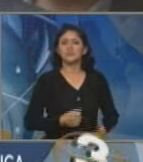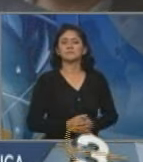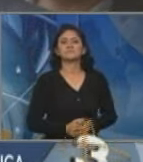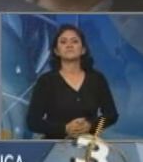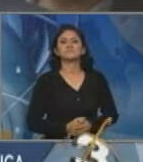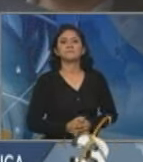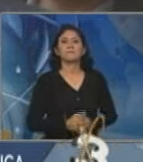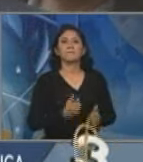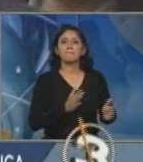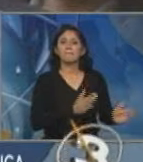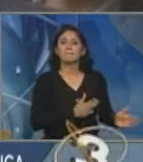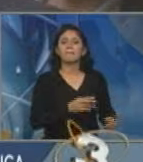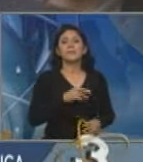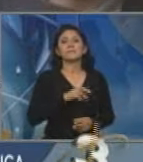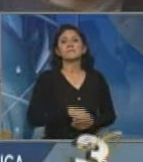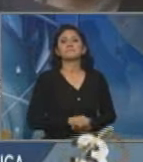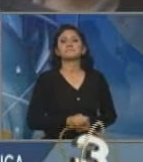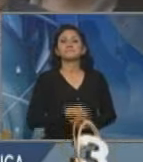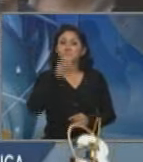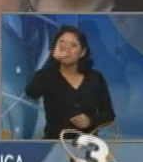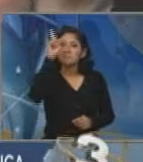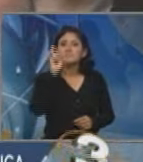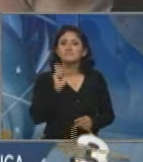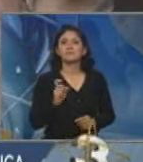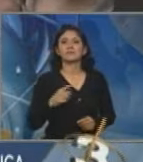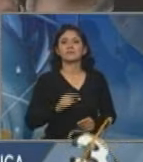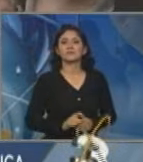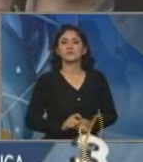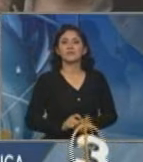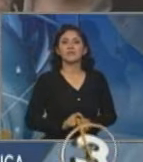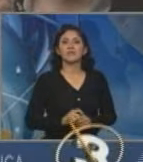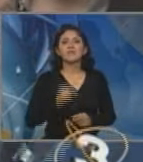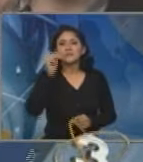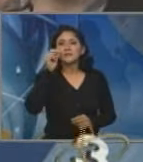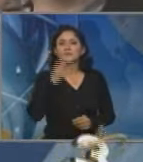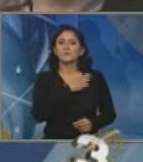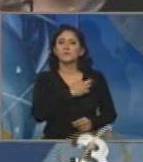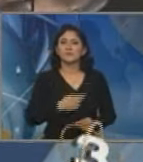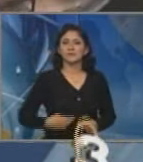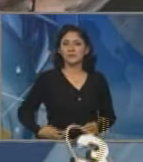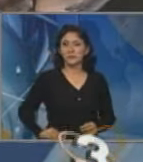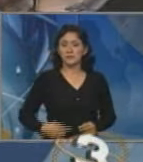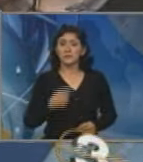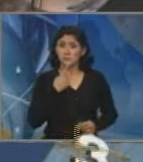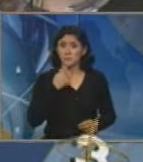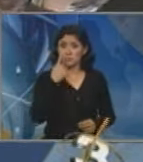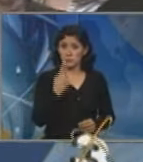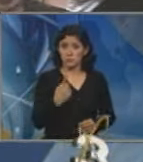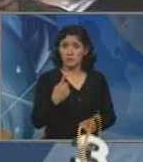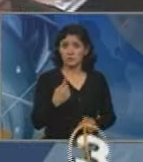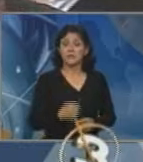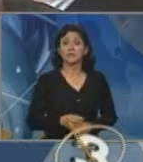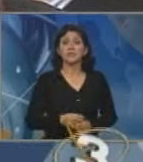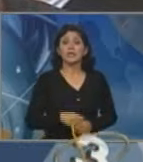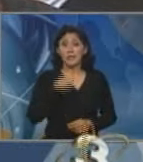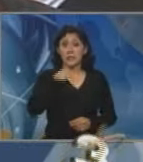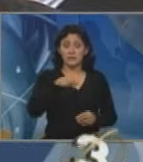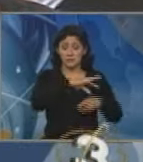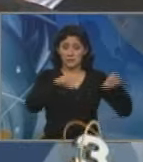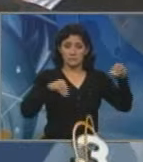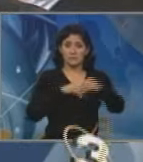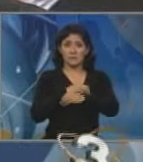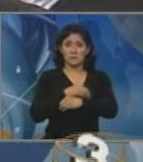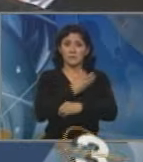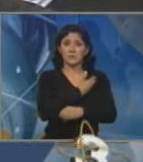XXI. Presidente, perdón, gracias. ¿Se podría contarnos cuándo entonces comienza el verdadero proceso de transición de gobierno con